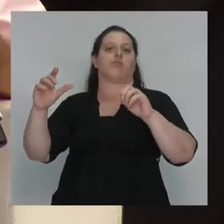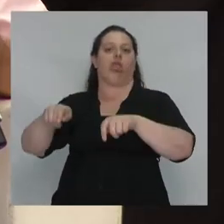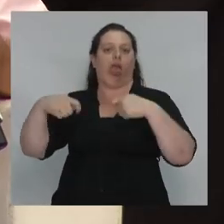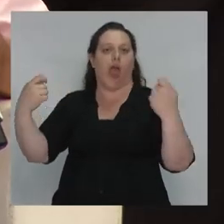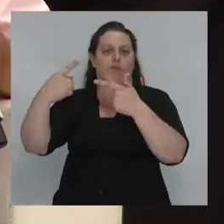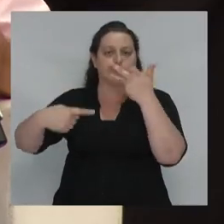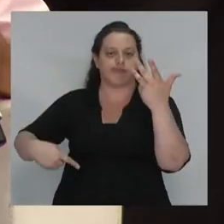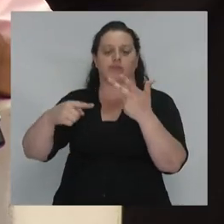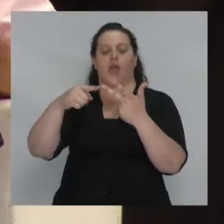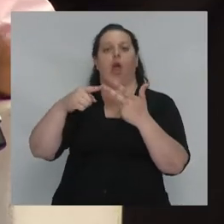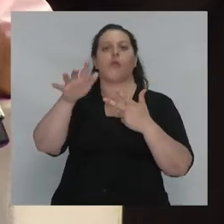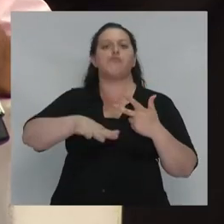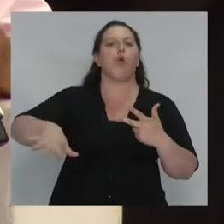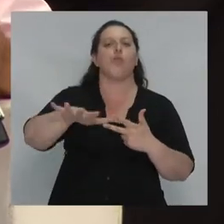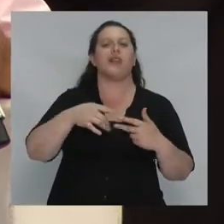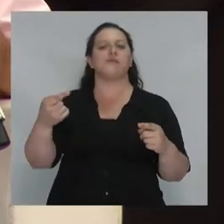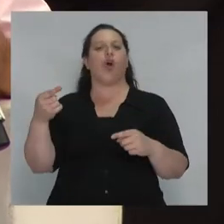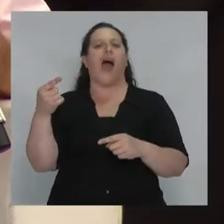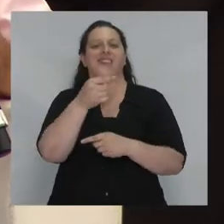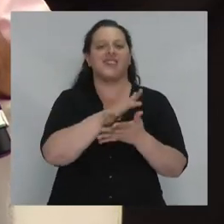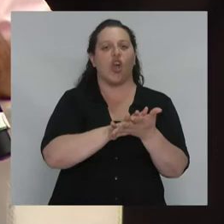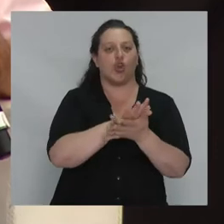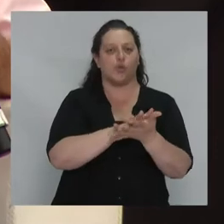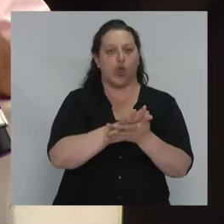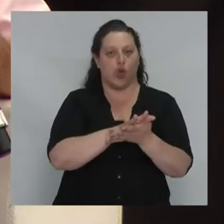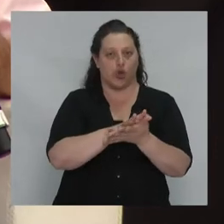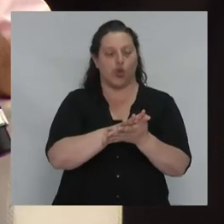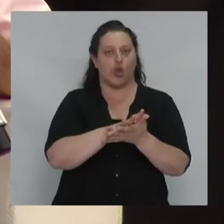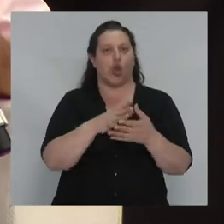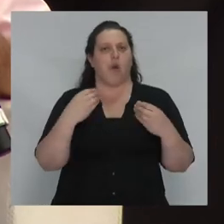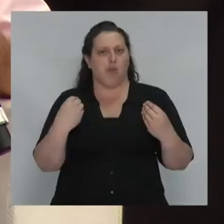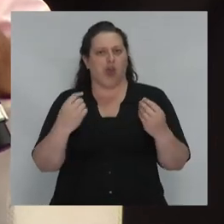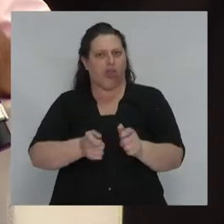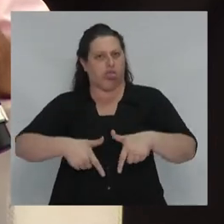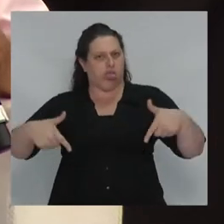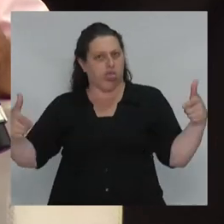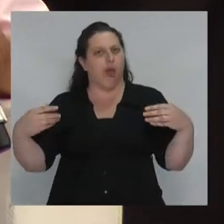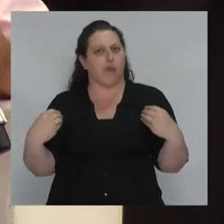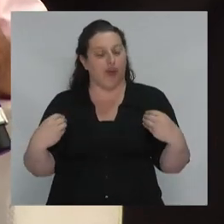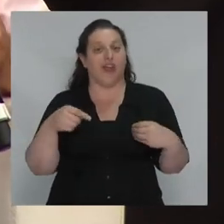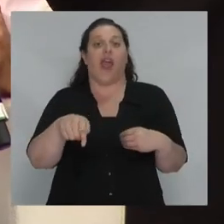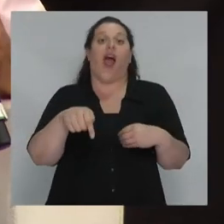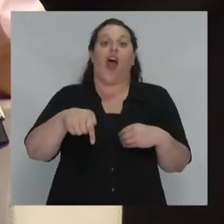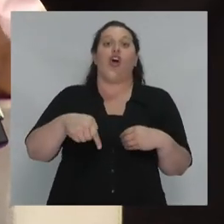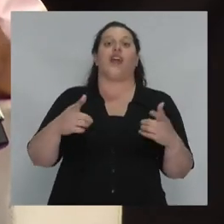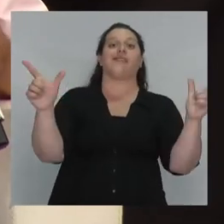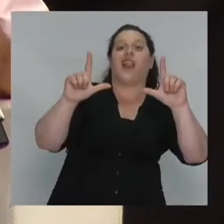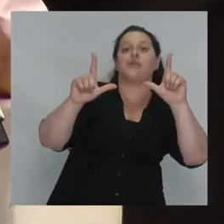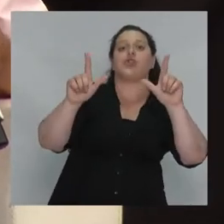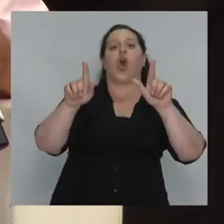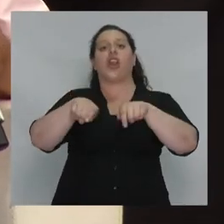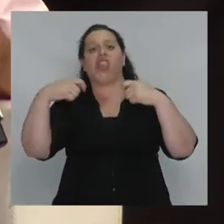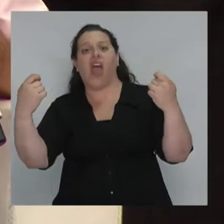dice, ¿y por qué la corrupción ha crecido tanto? Claro que ha ayudado que los medios denuncian y todo eso, pero la